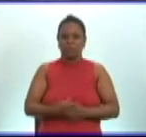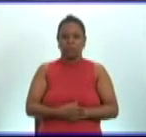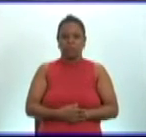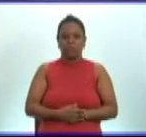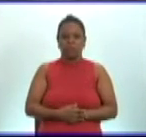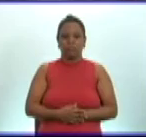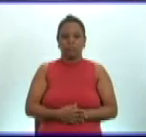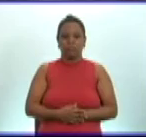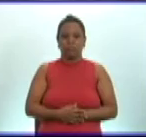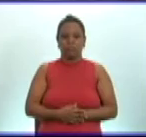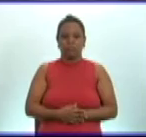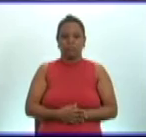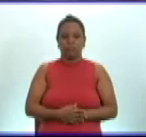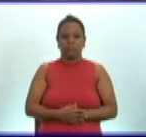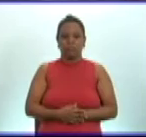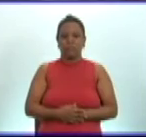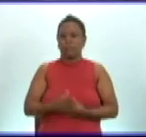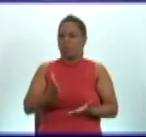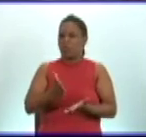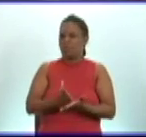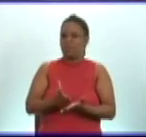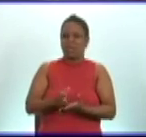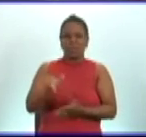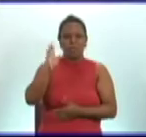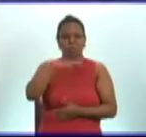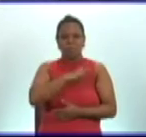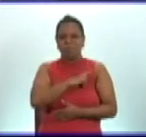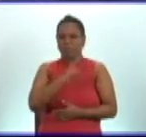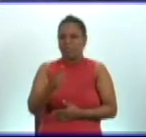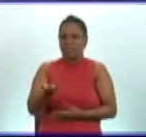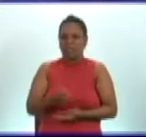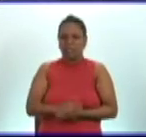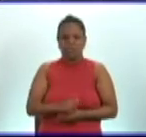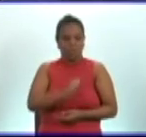Es que son unos irresponsables, señor gobernador. ¿Qué quiere decir eso?